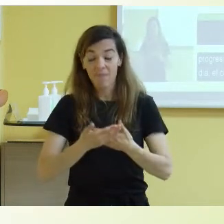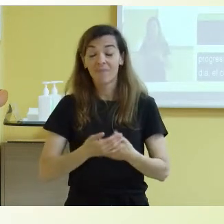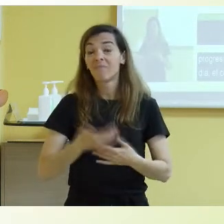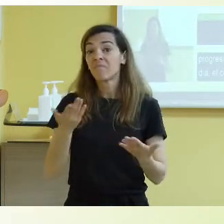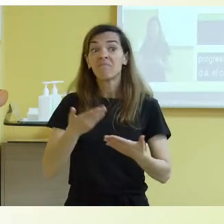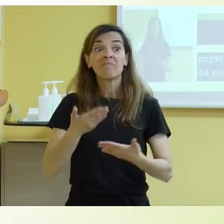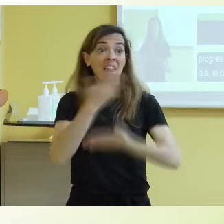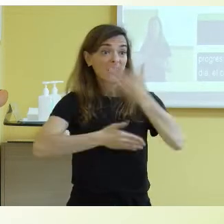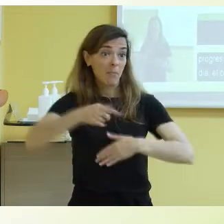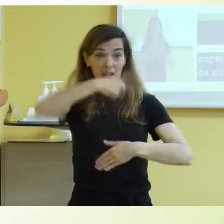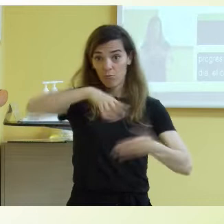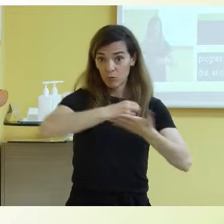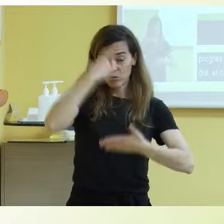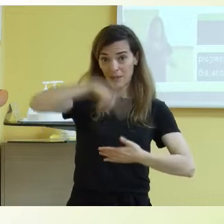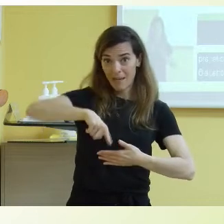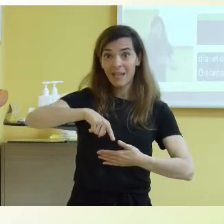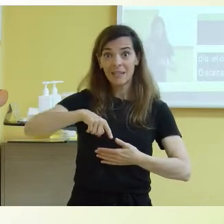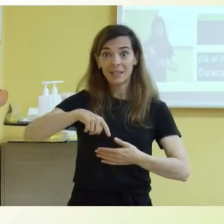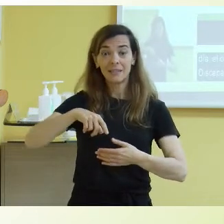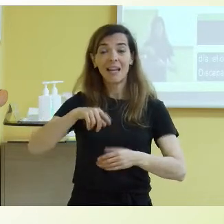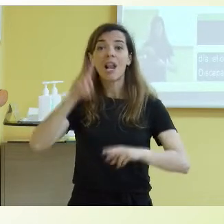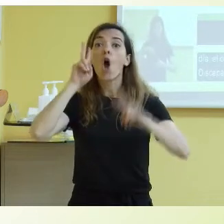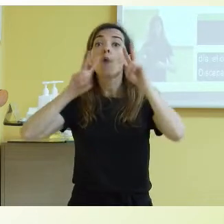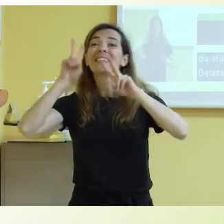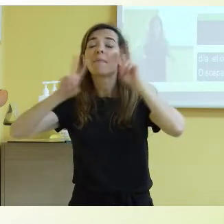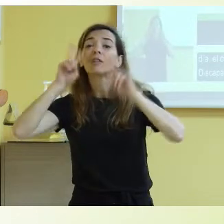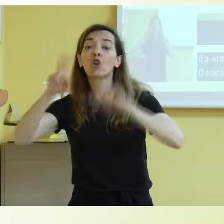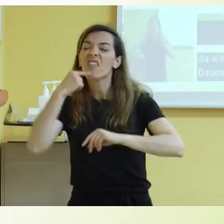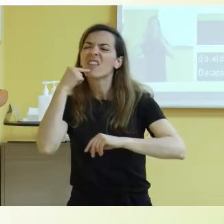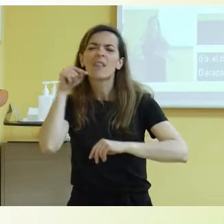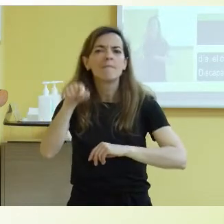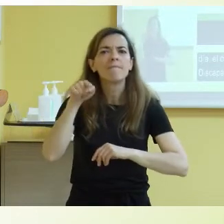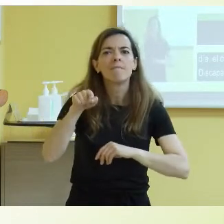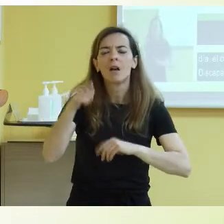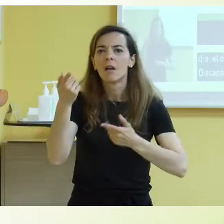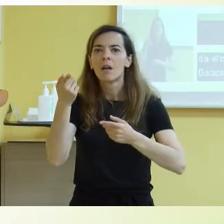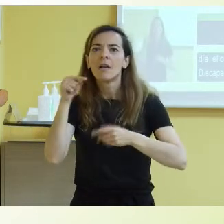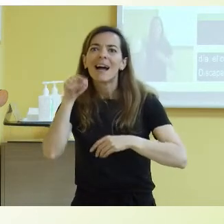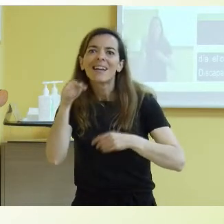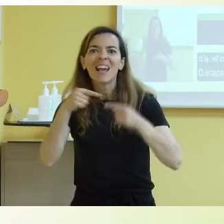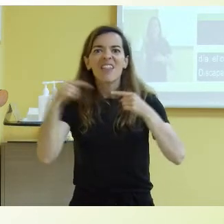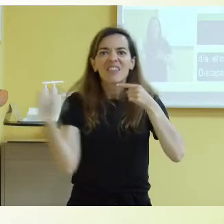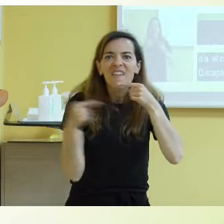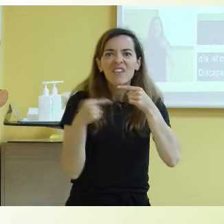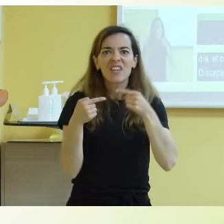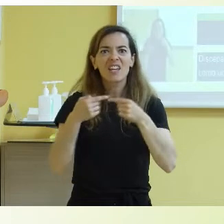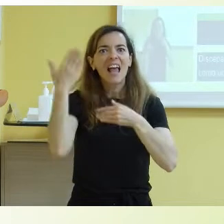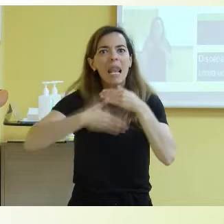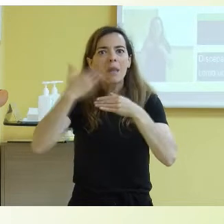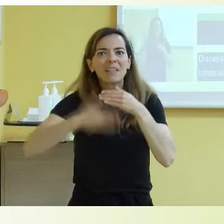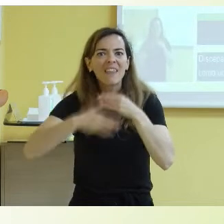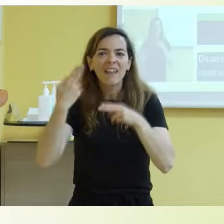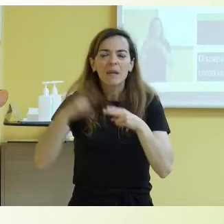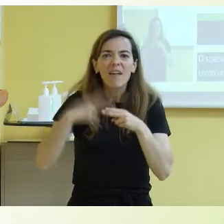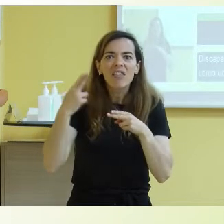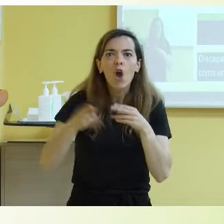seguro que todos sabéis, desde el observatorio se define como un problema en donde interactúan déficits, limitaciones de la actividad y restricciones